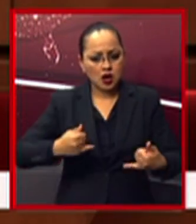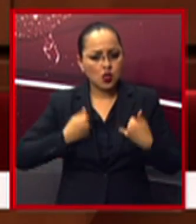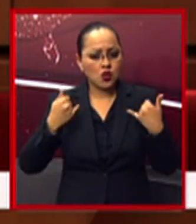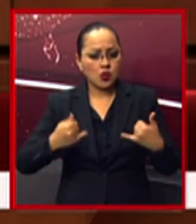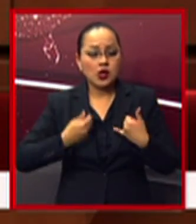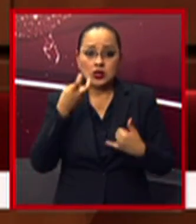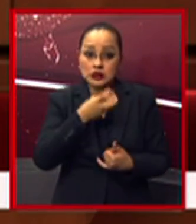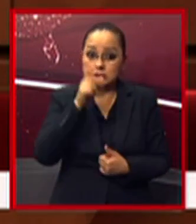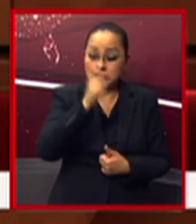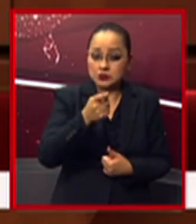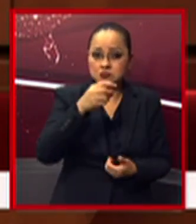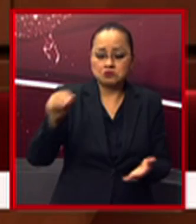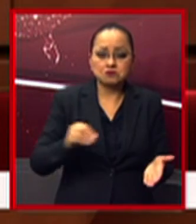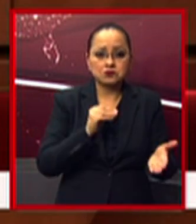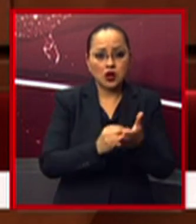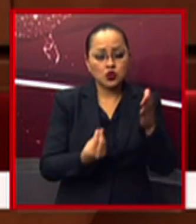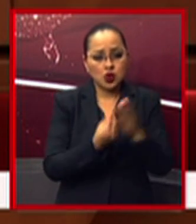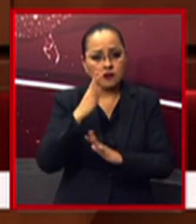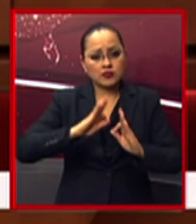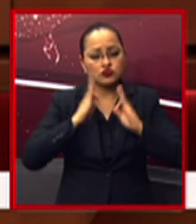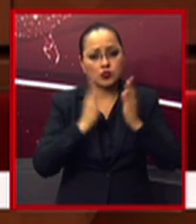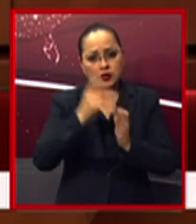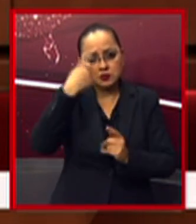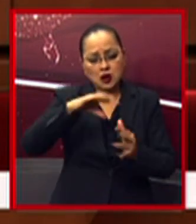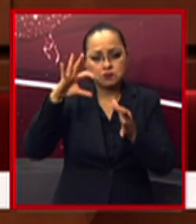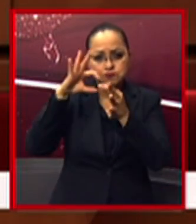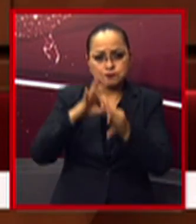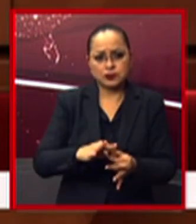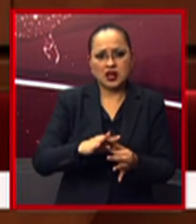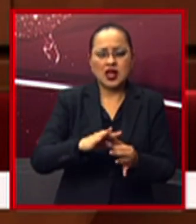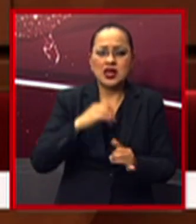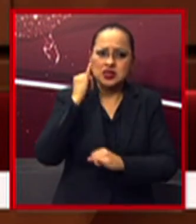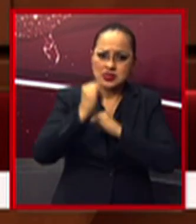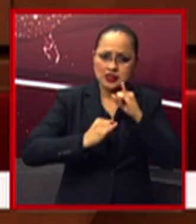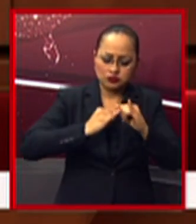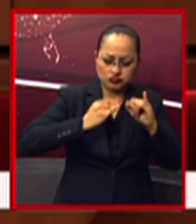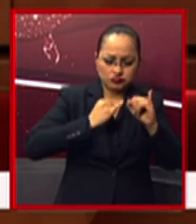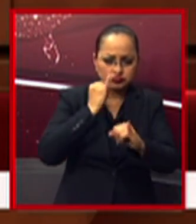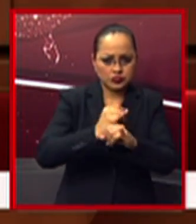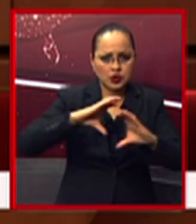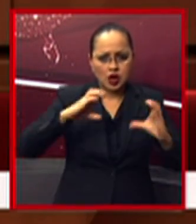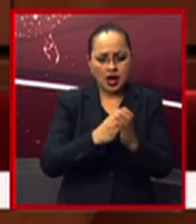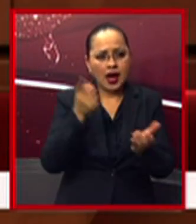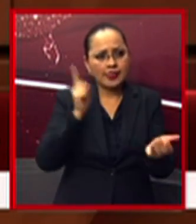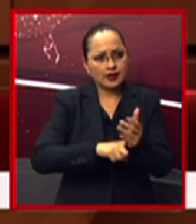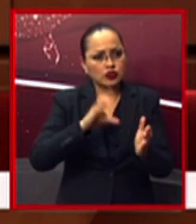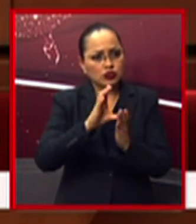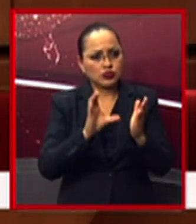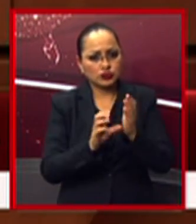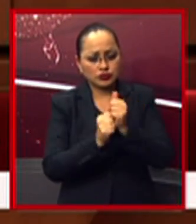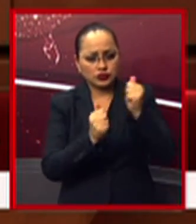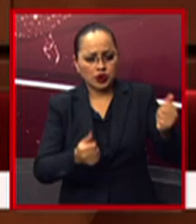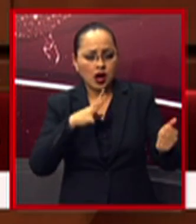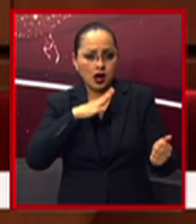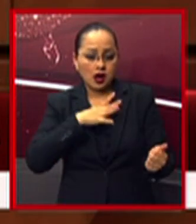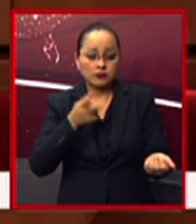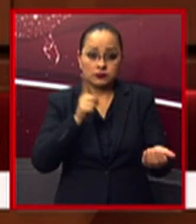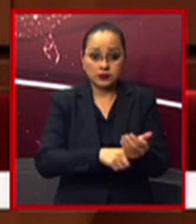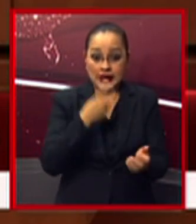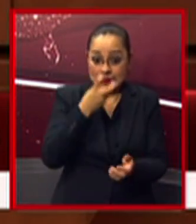a través del establecimiento de mecanismos que cumplan con los estándares previstos en nuestra Constitución,